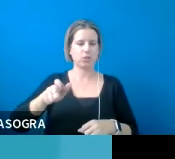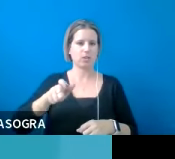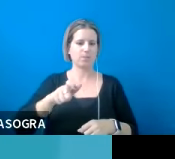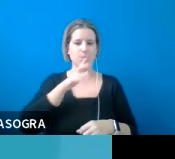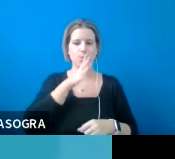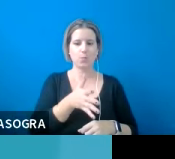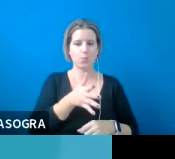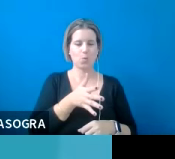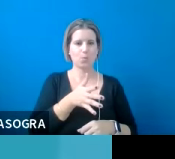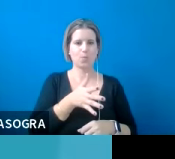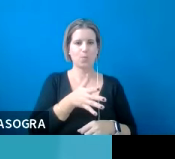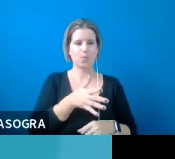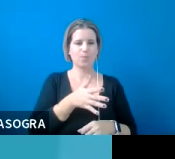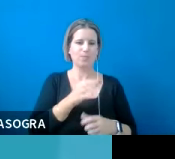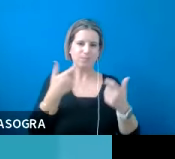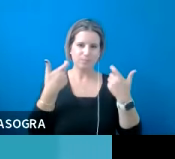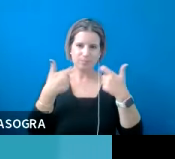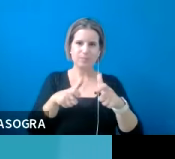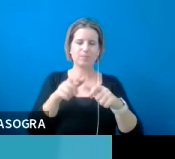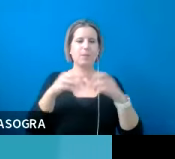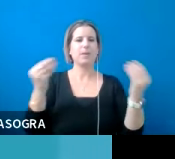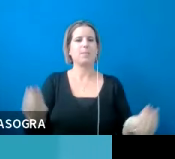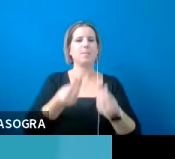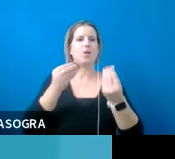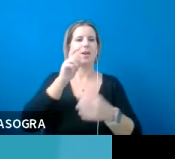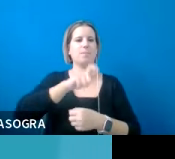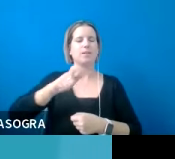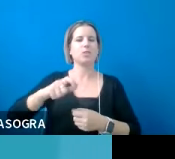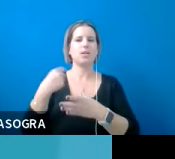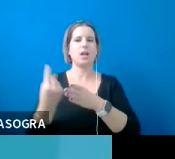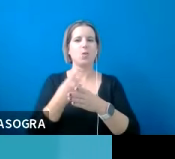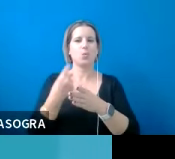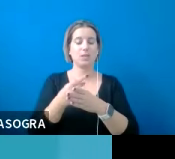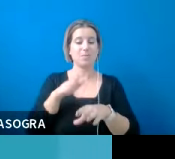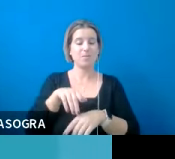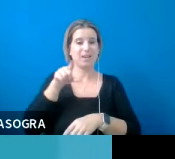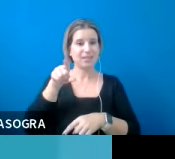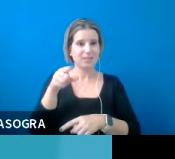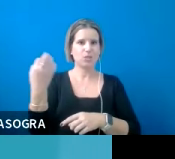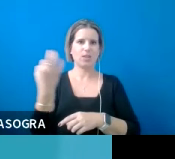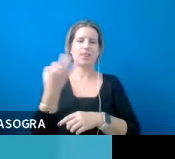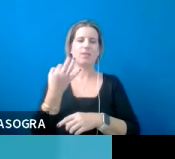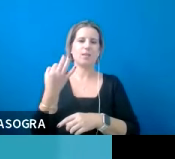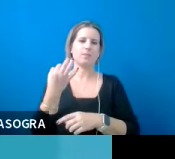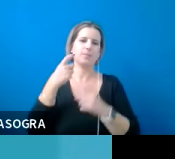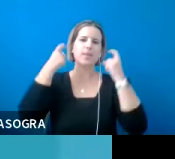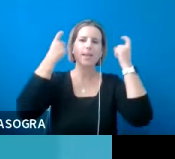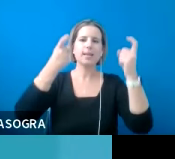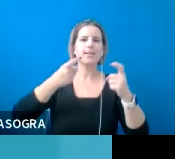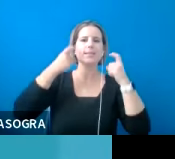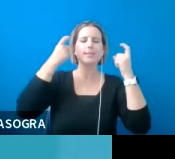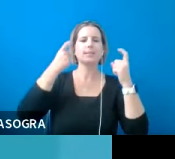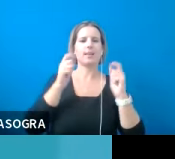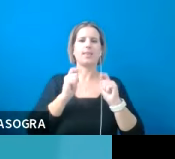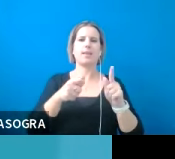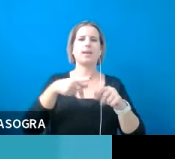un ámbito de mejora en las personas con autismo y para ello tenemos que intentar dotar